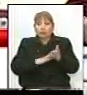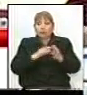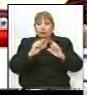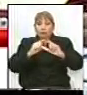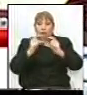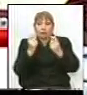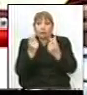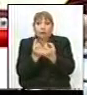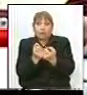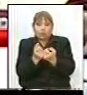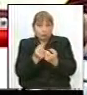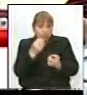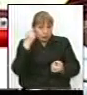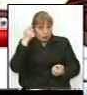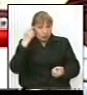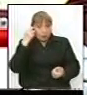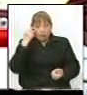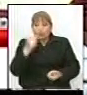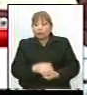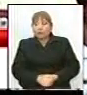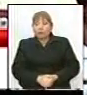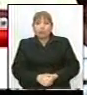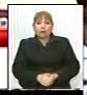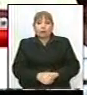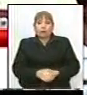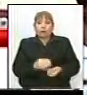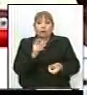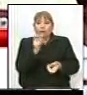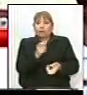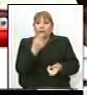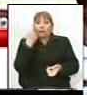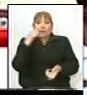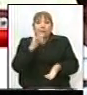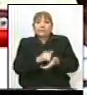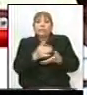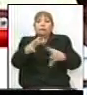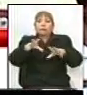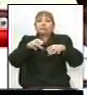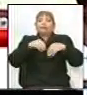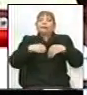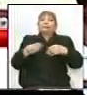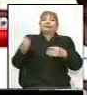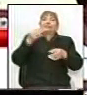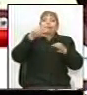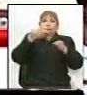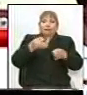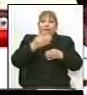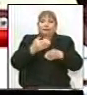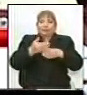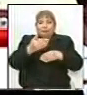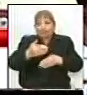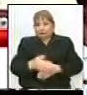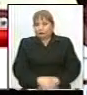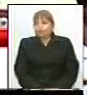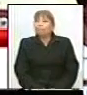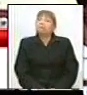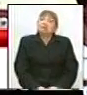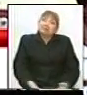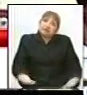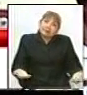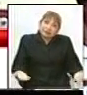político será puesta en conocimiento del Ministerio Público para la adopción de las acciones pertinentes.